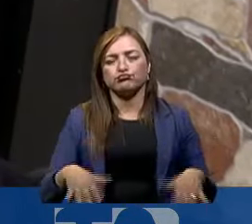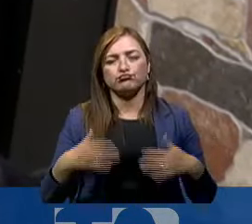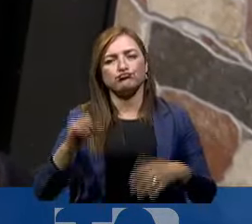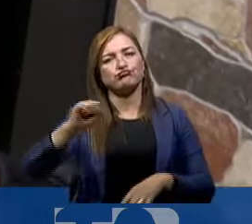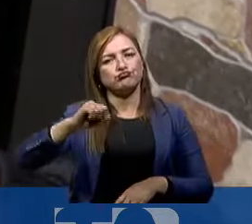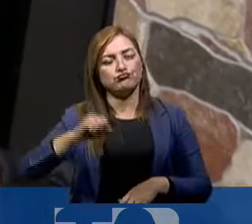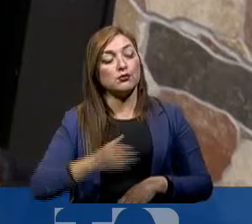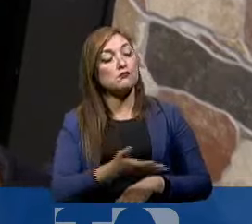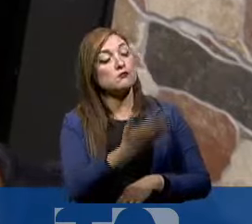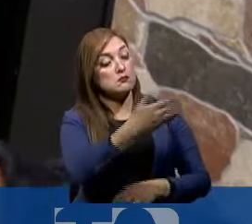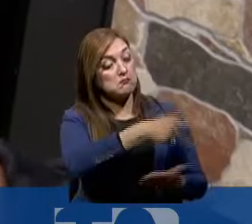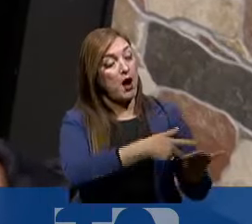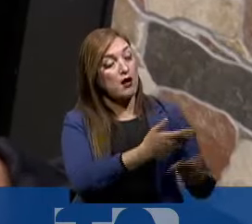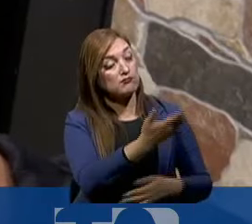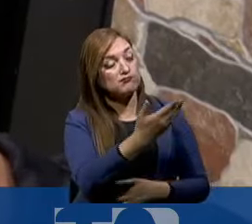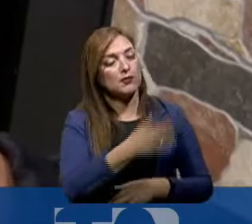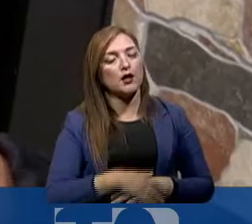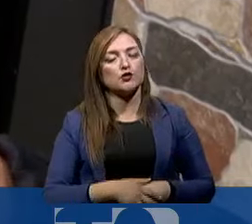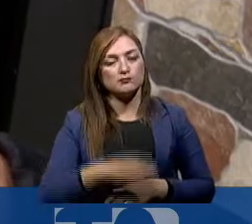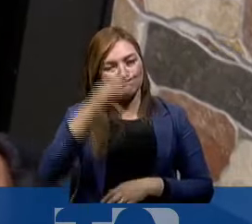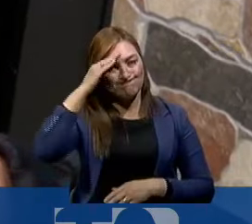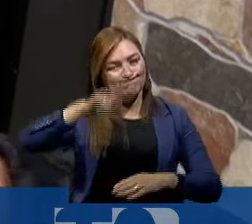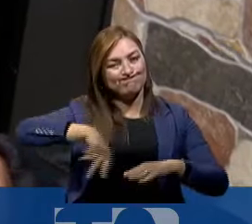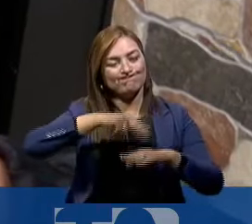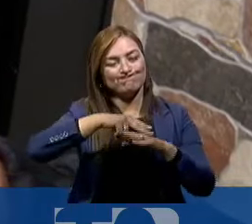hemos creado esta.